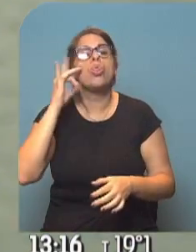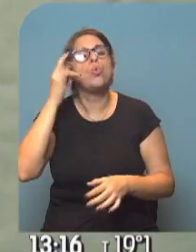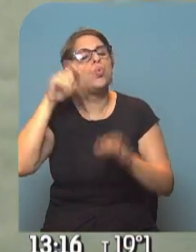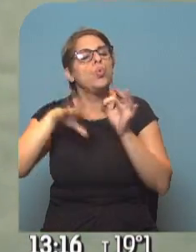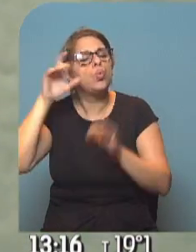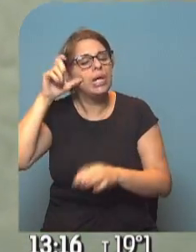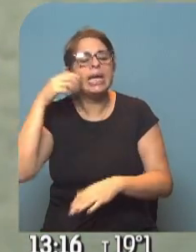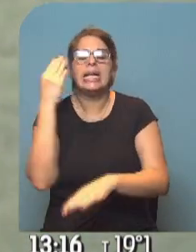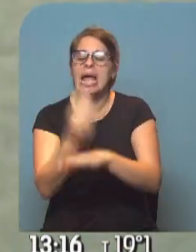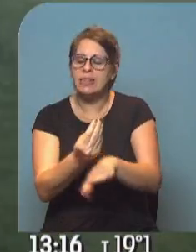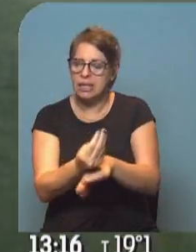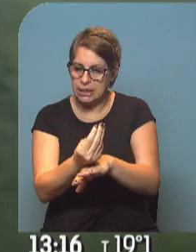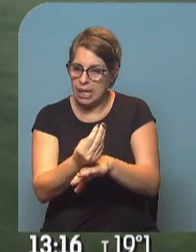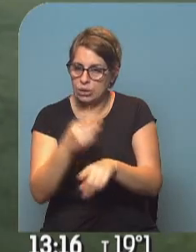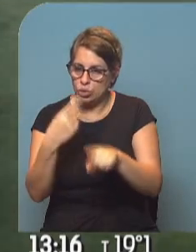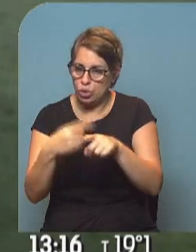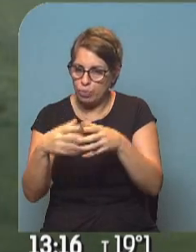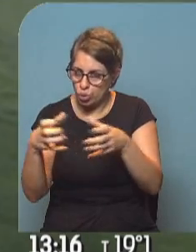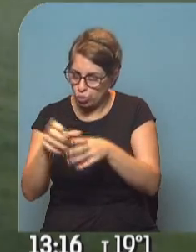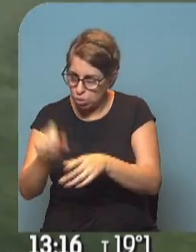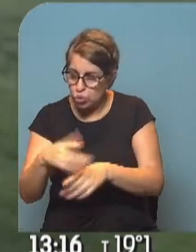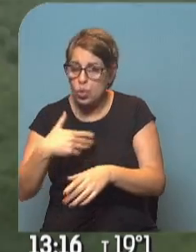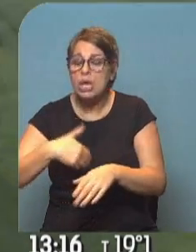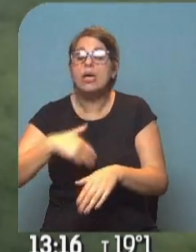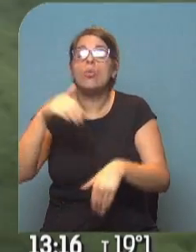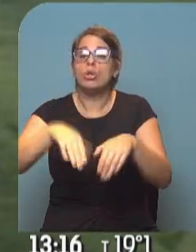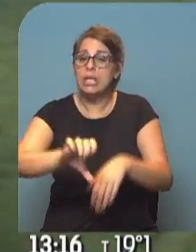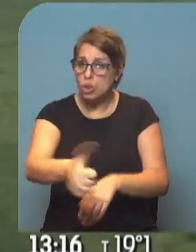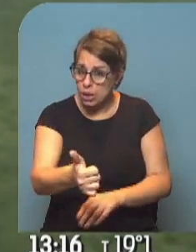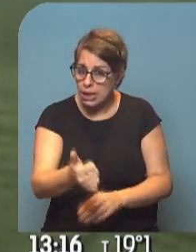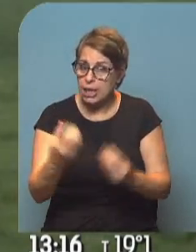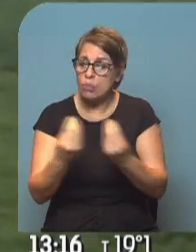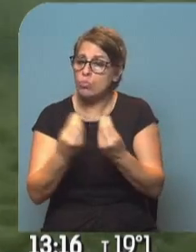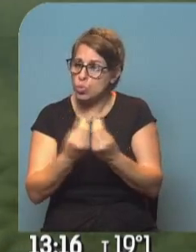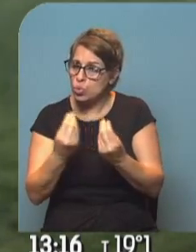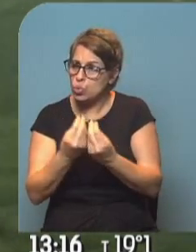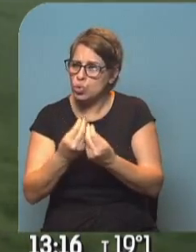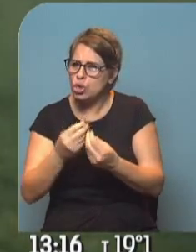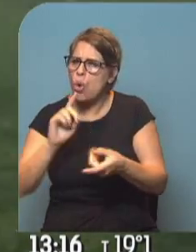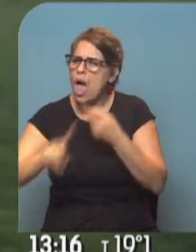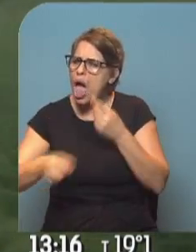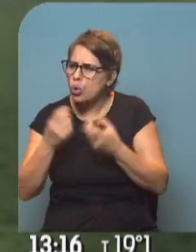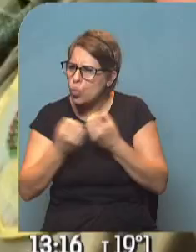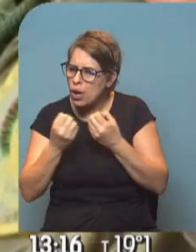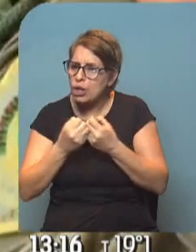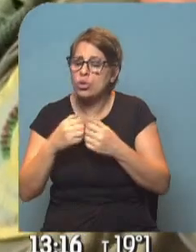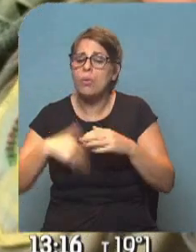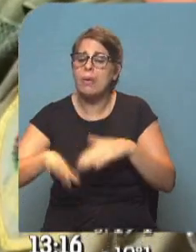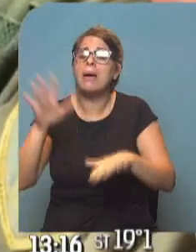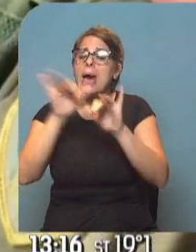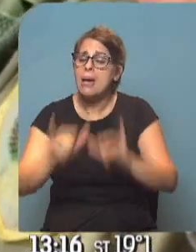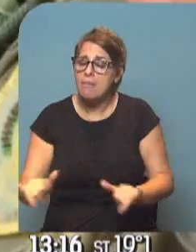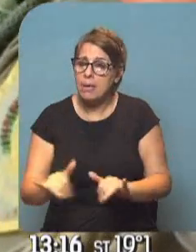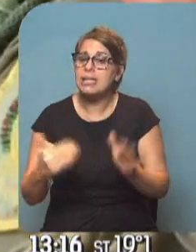Iván Duque, que es el candidato por el uribismo, gana las elecciones, hay mucha parte del acuerdo, del proceso de paz,